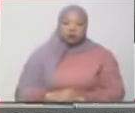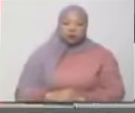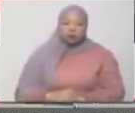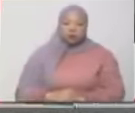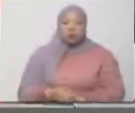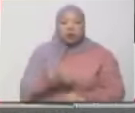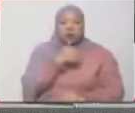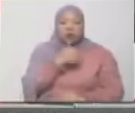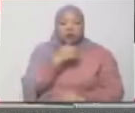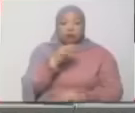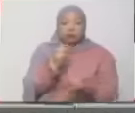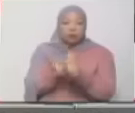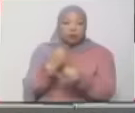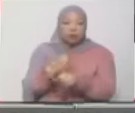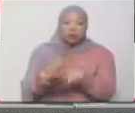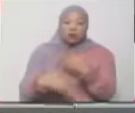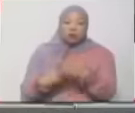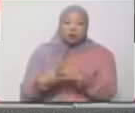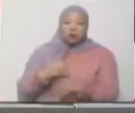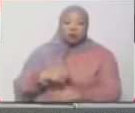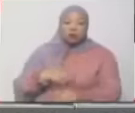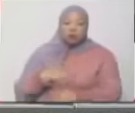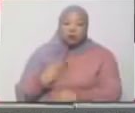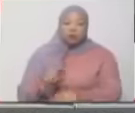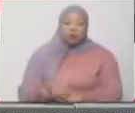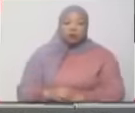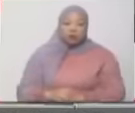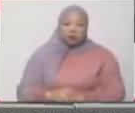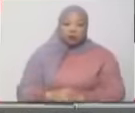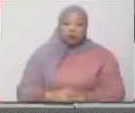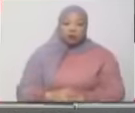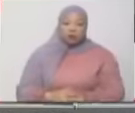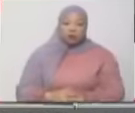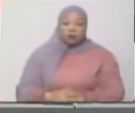¿Quién los forma a ustedes? ¿Ah?